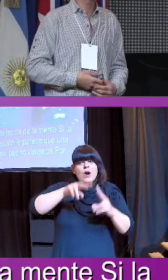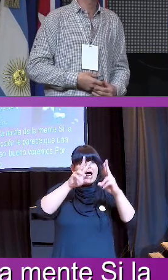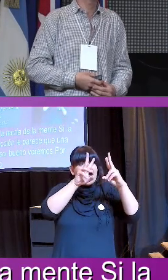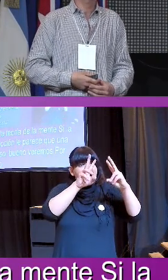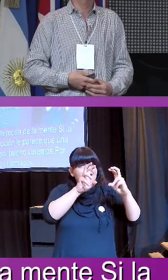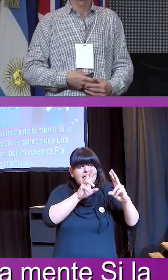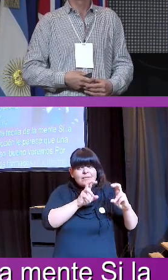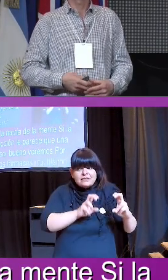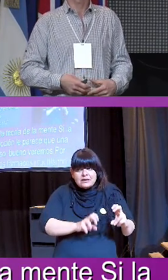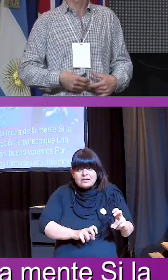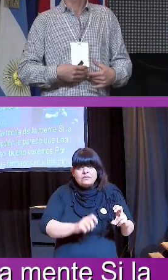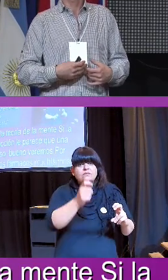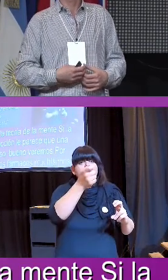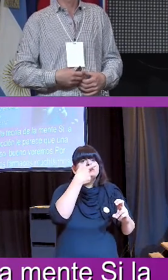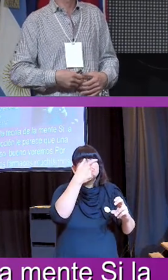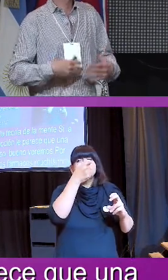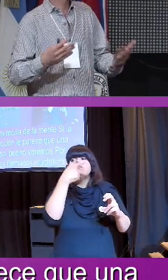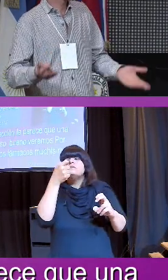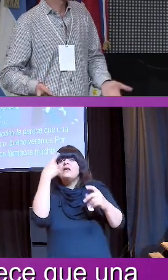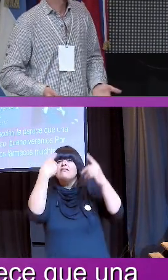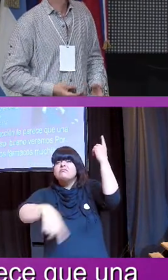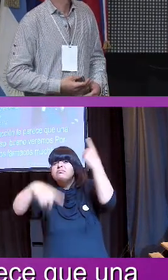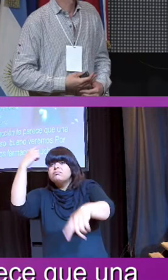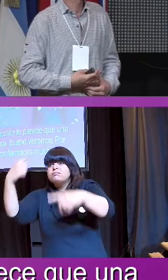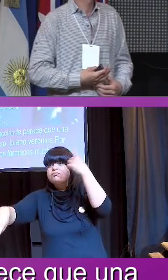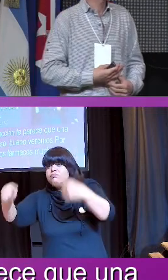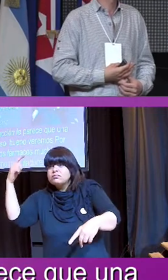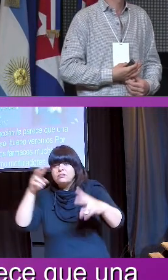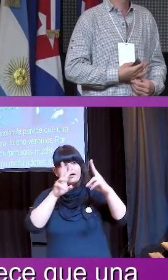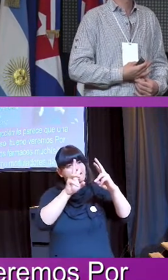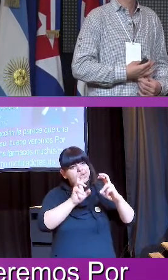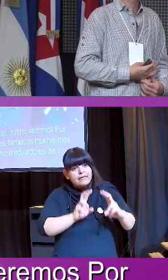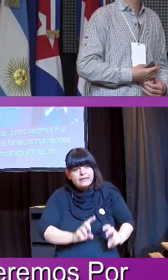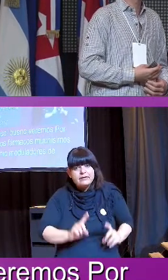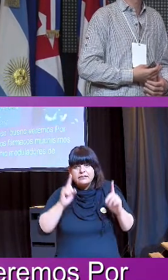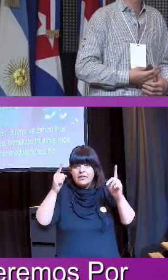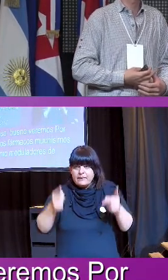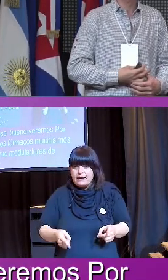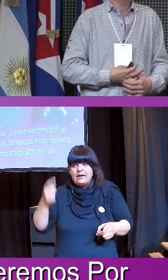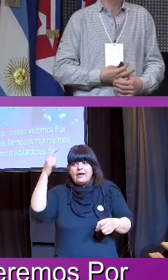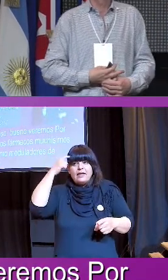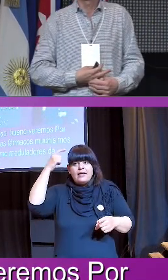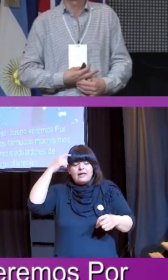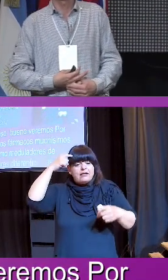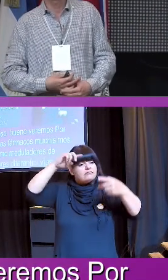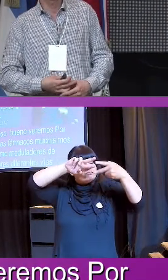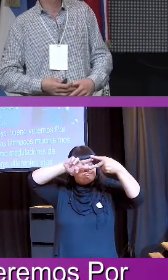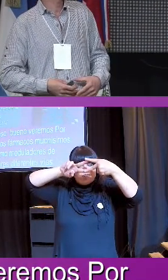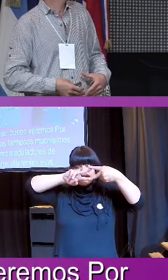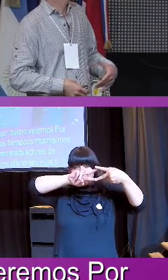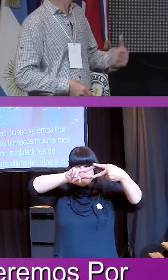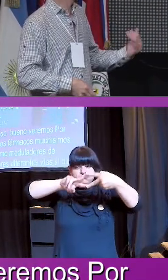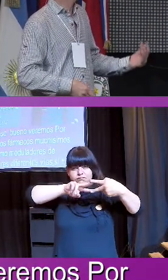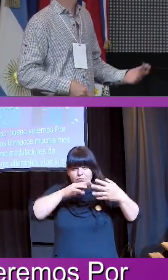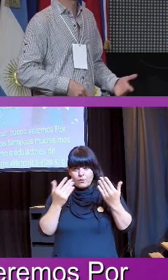fármacos, muchísimos, que tienen estudios que actúan como moduladores de diferentes neurotransmisores, diferentes vías, ¿sí? Que en